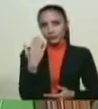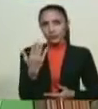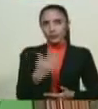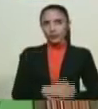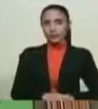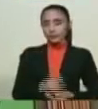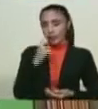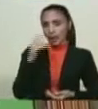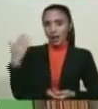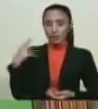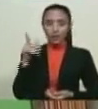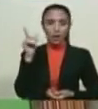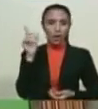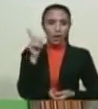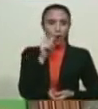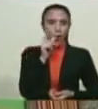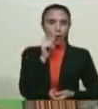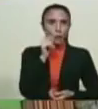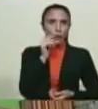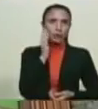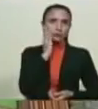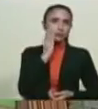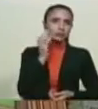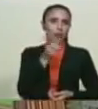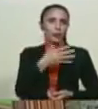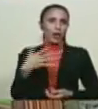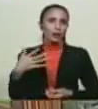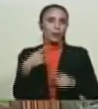catire, pero tenía el bigote igualito, mira.